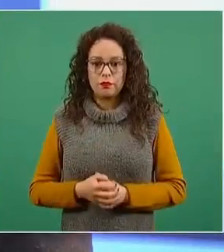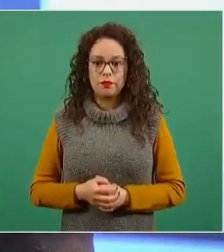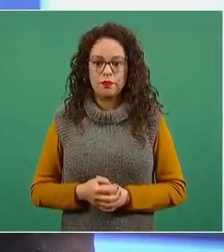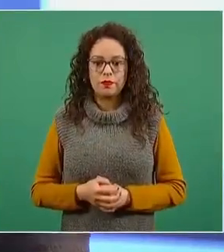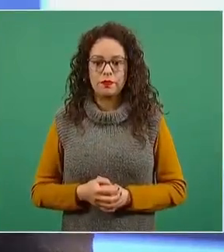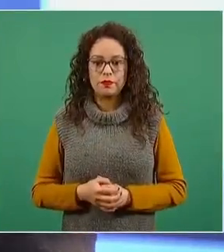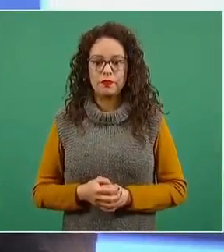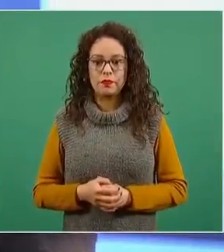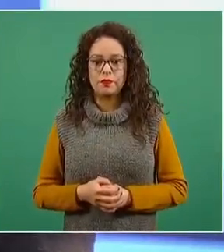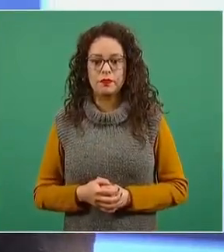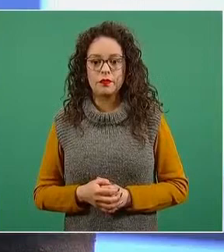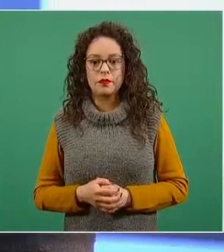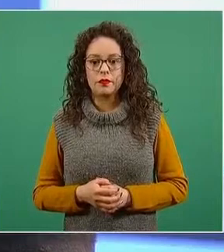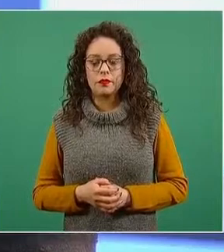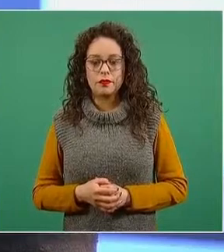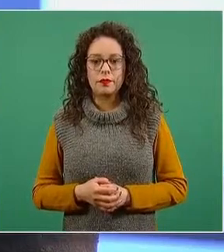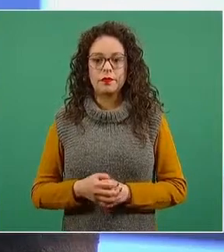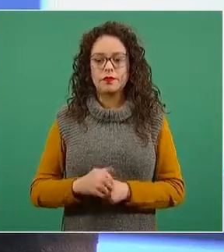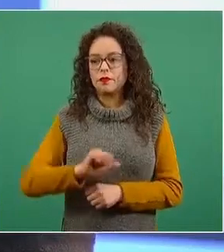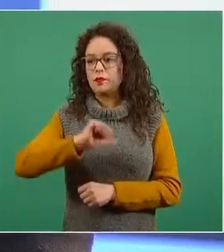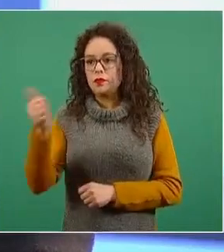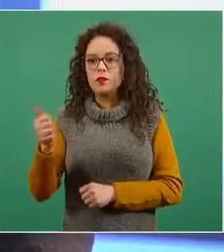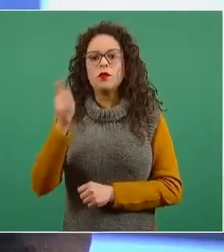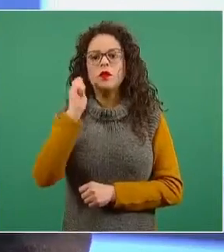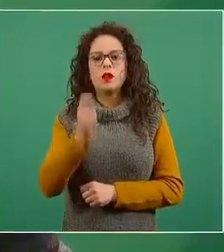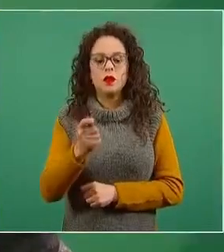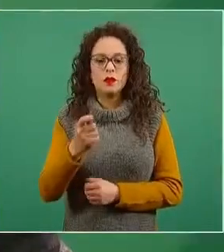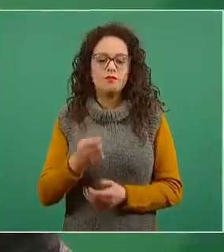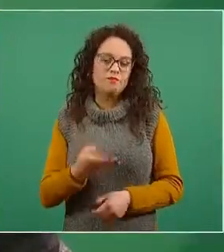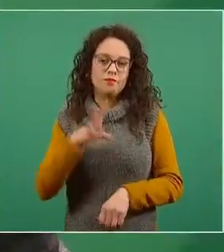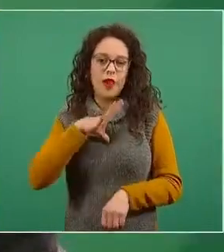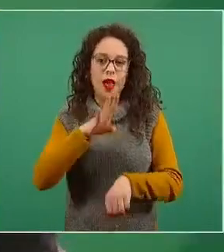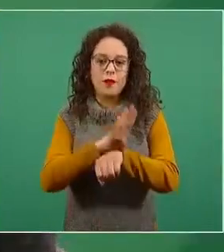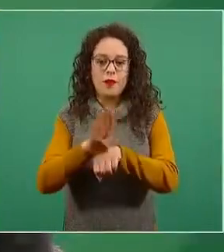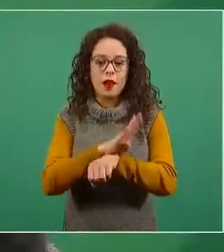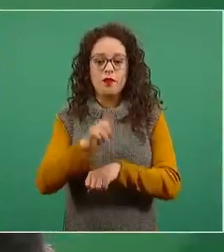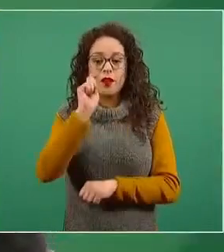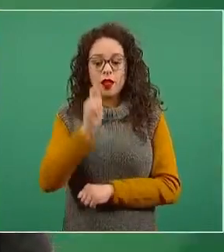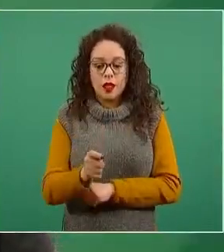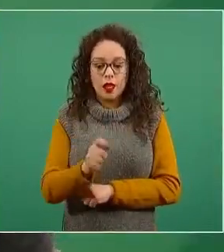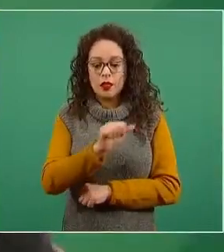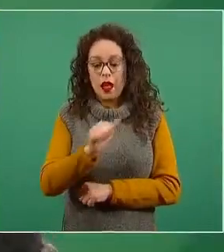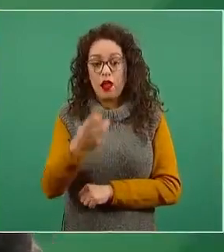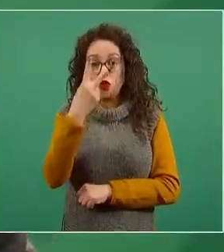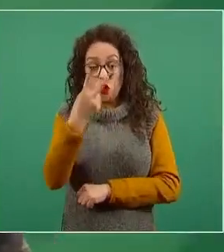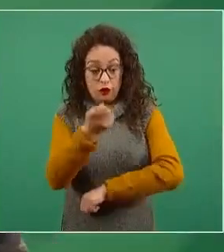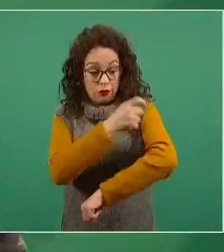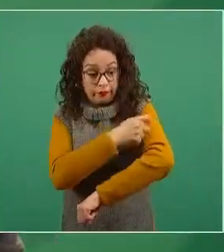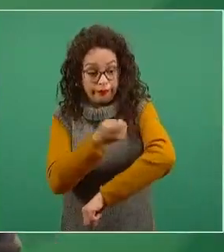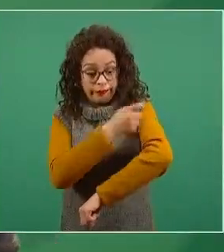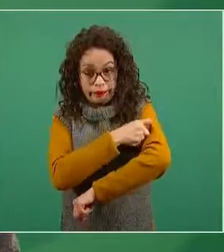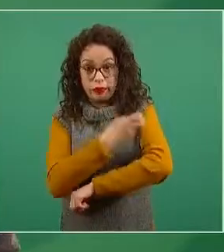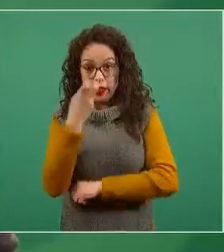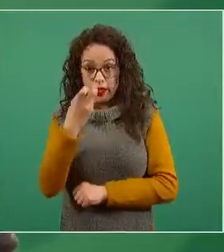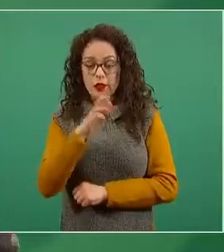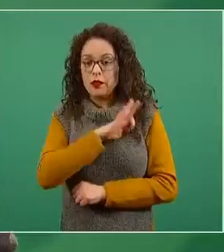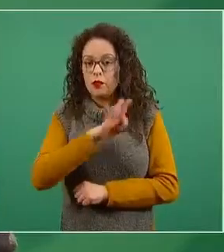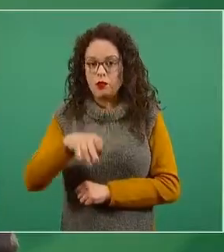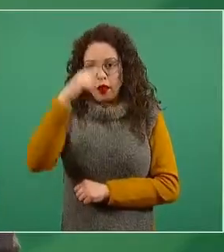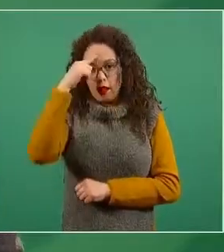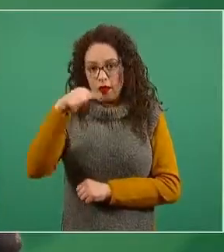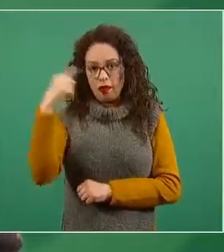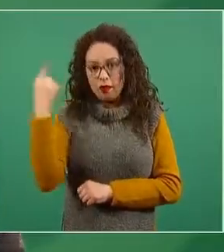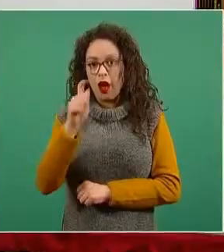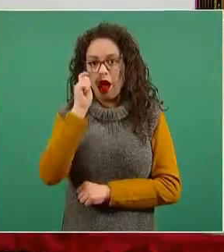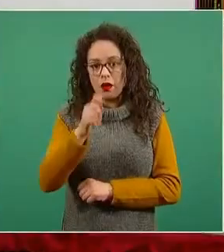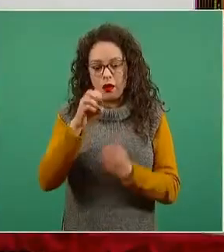otra ventaja es que en los esquemas de 2 dosis, como el que se está usando, nos permite inmediatamente dejar programada la siguiente